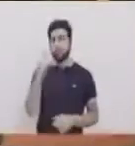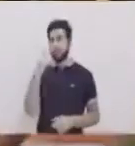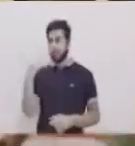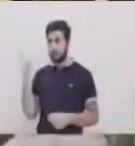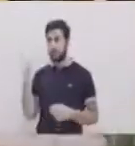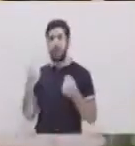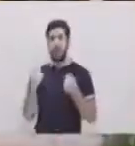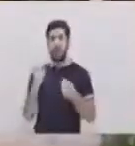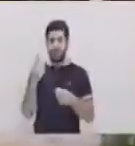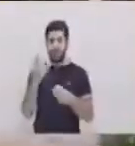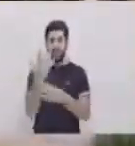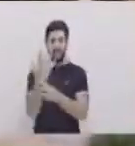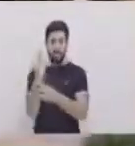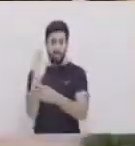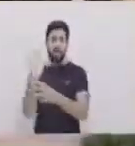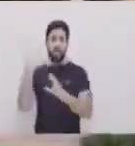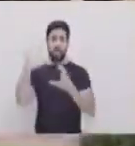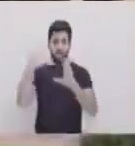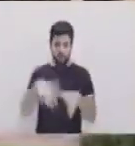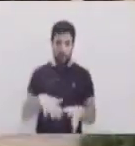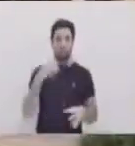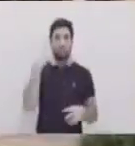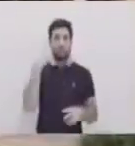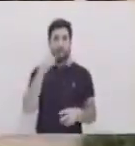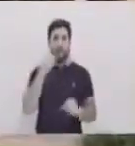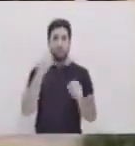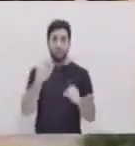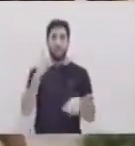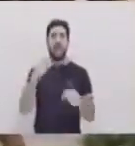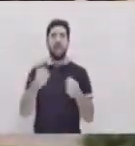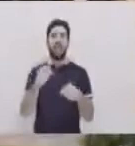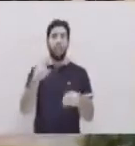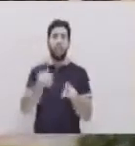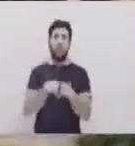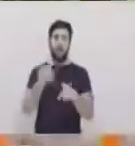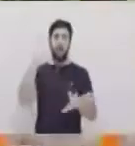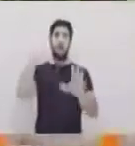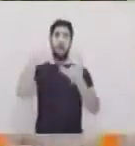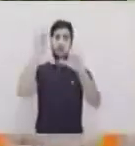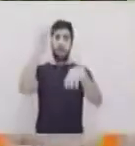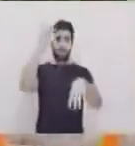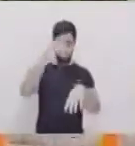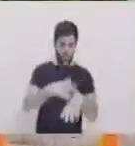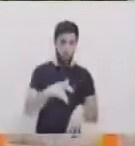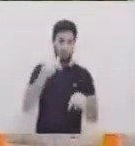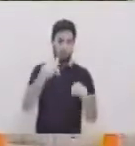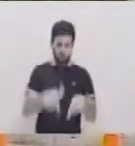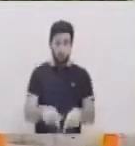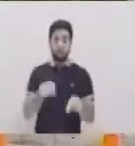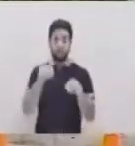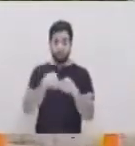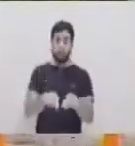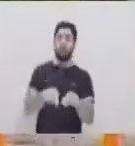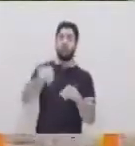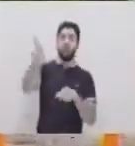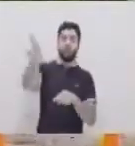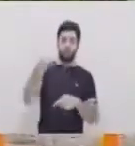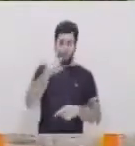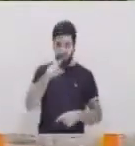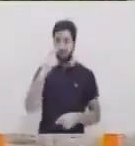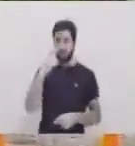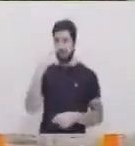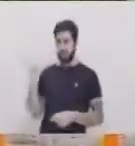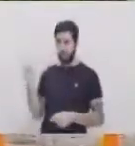movimiento de muñeca, manos, dedos separados, para que la pelota haga contacto con el suelo. Lo voy a hacer lento para que ustedes